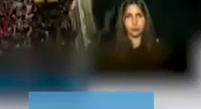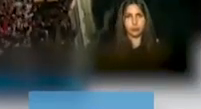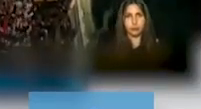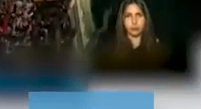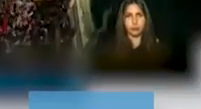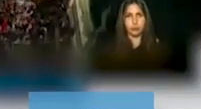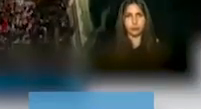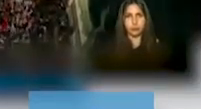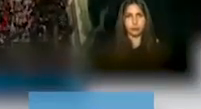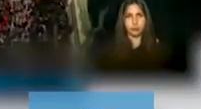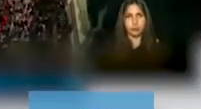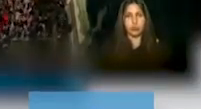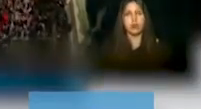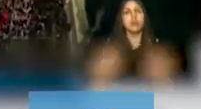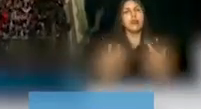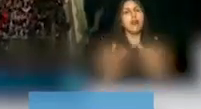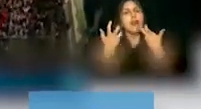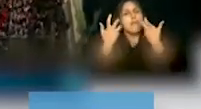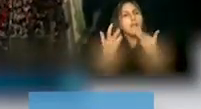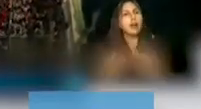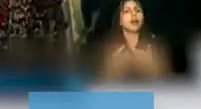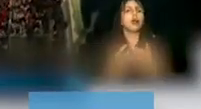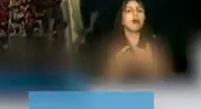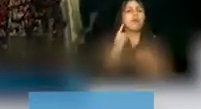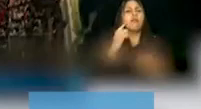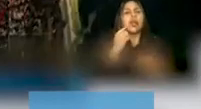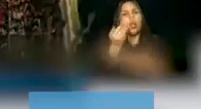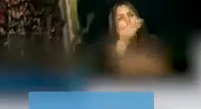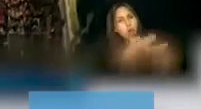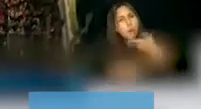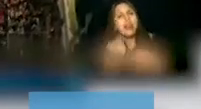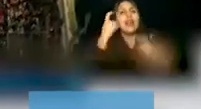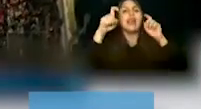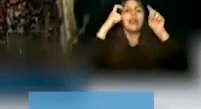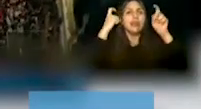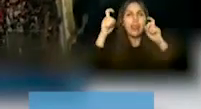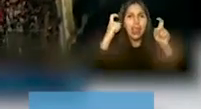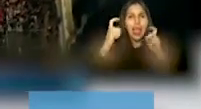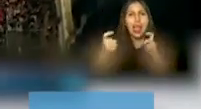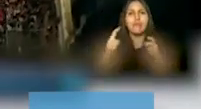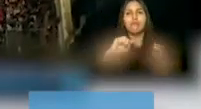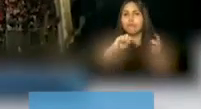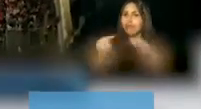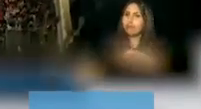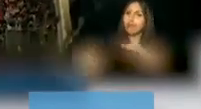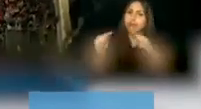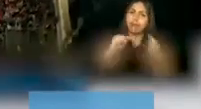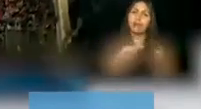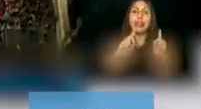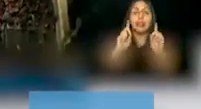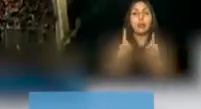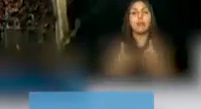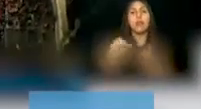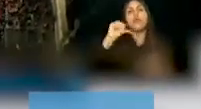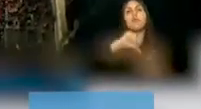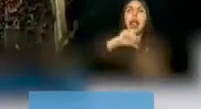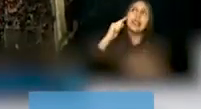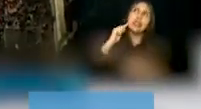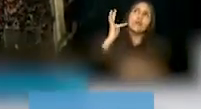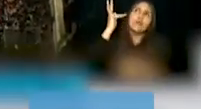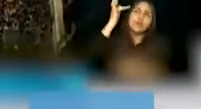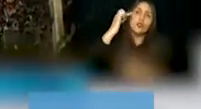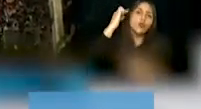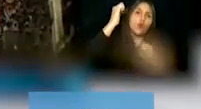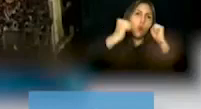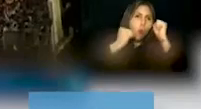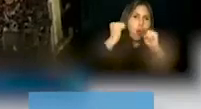esto, insisto, es quien defina mejor al otro, y mejor quiere decir más convincente, como un